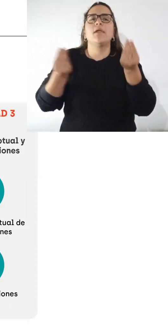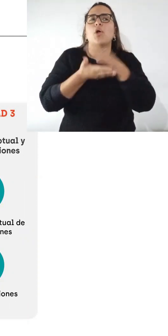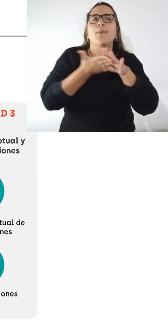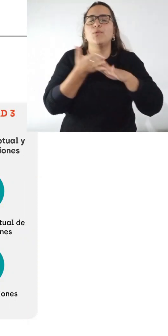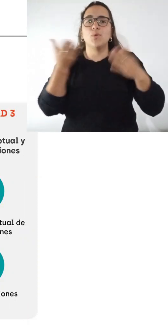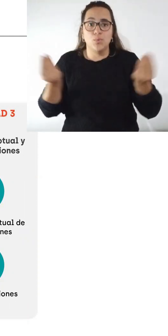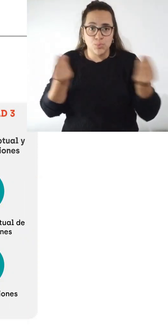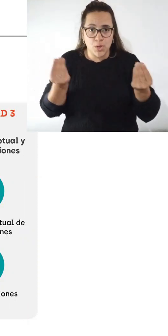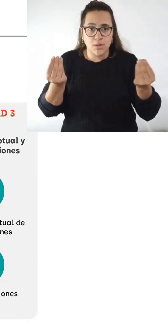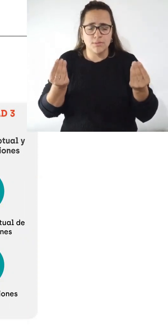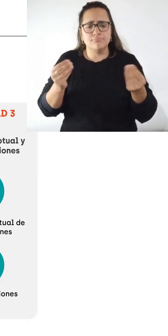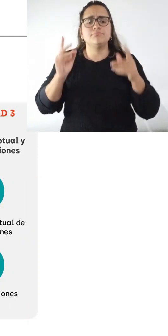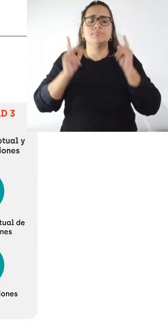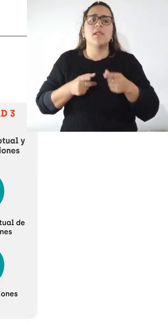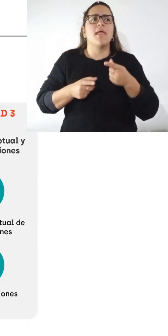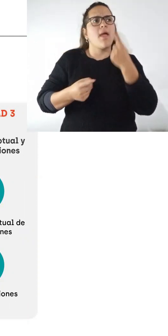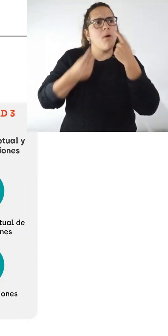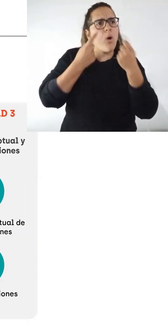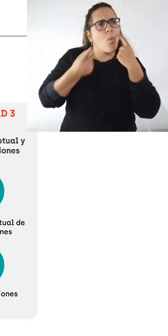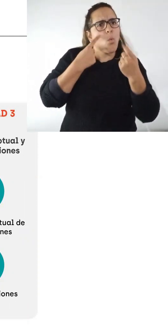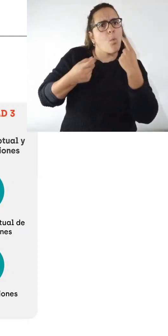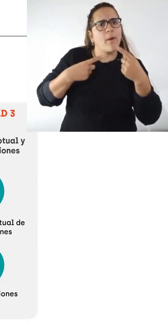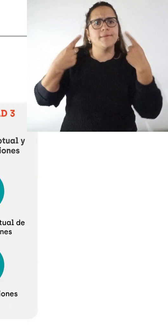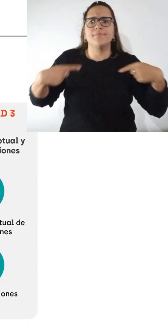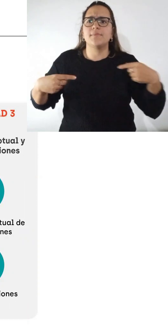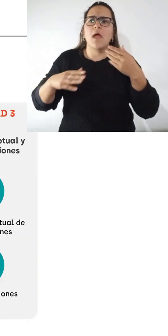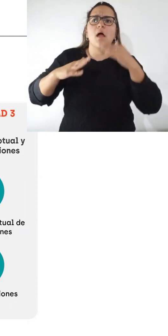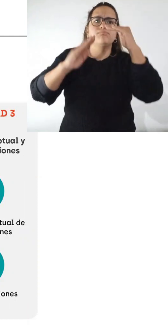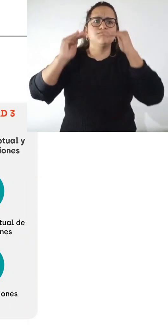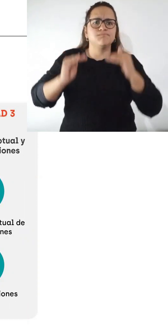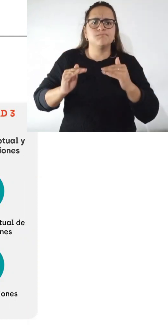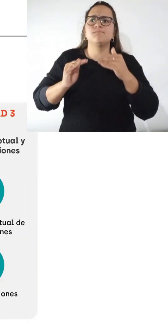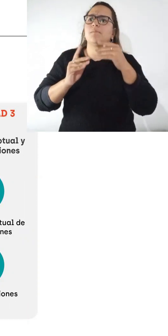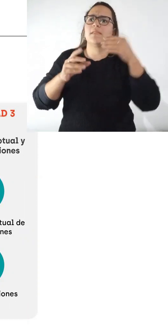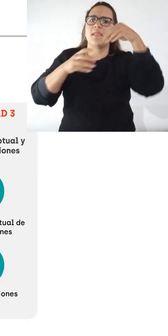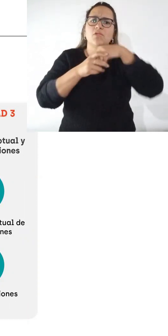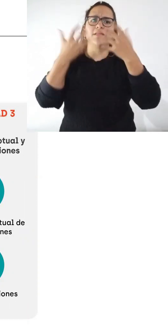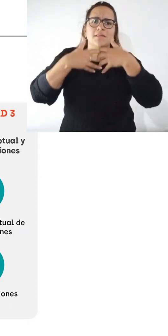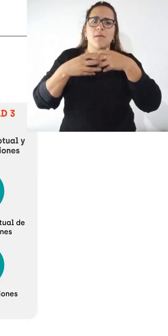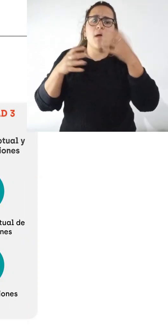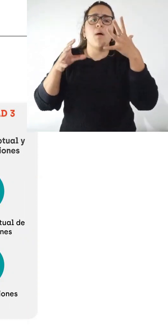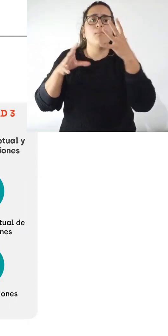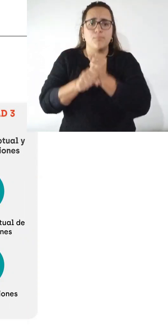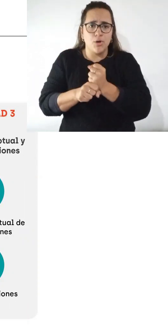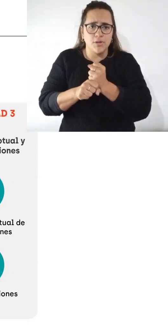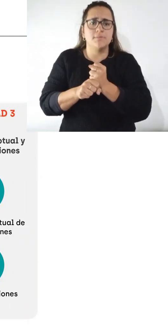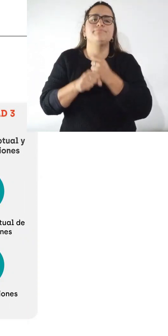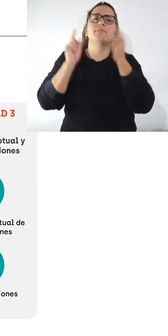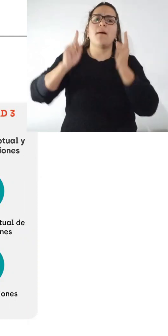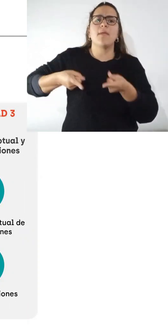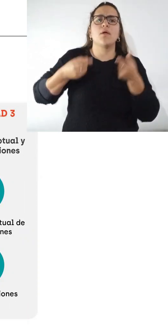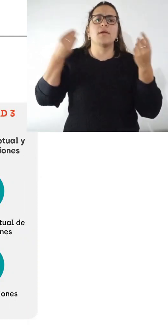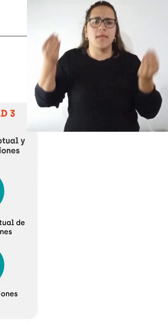tratando estos temas en otras partes del mundo y hicimos una identificación de tipologías y jerarquía de las estaciones del sistema de transporte